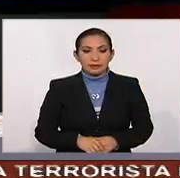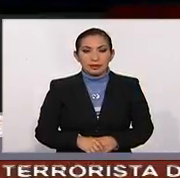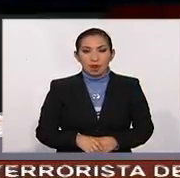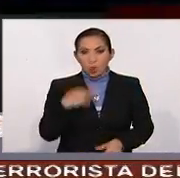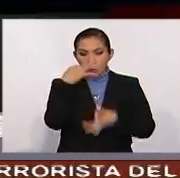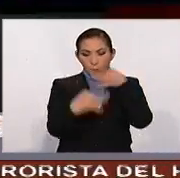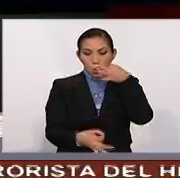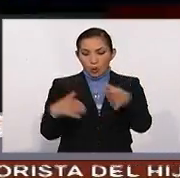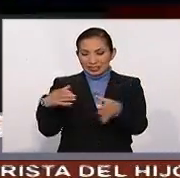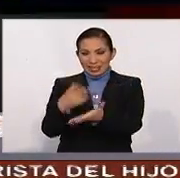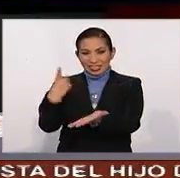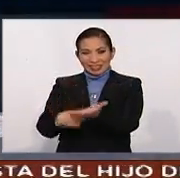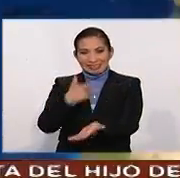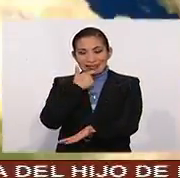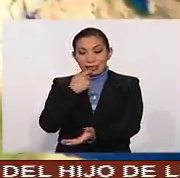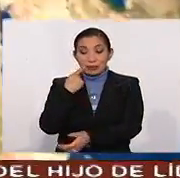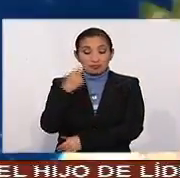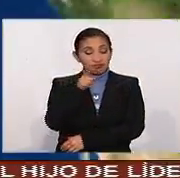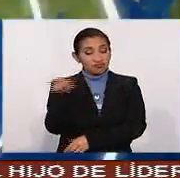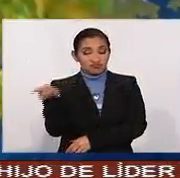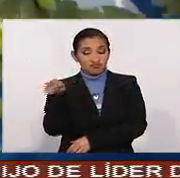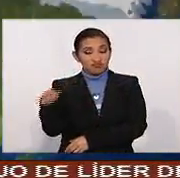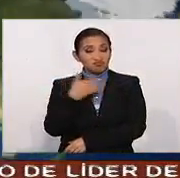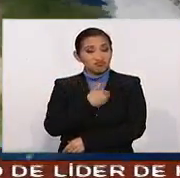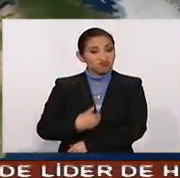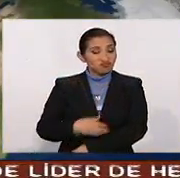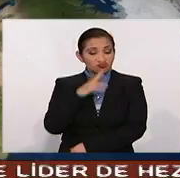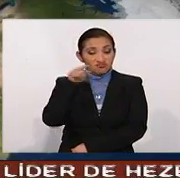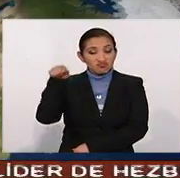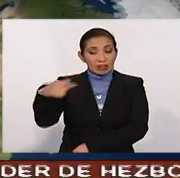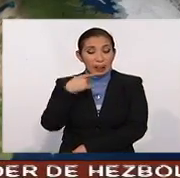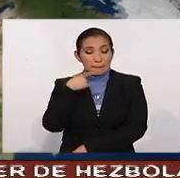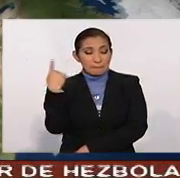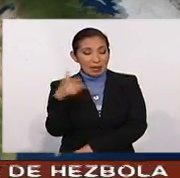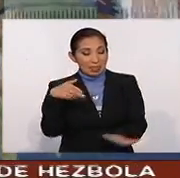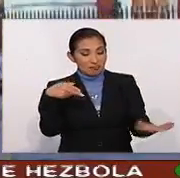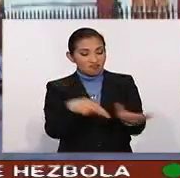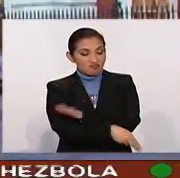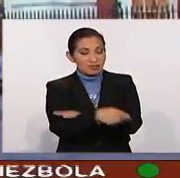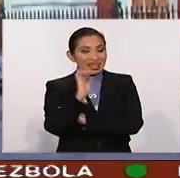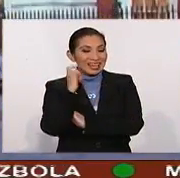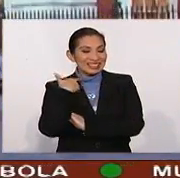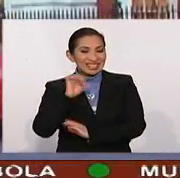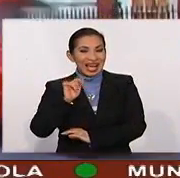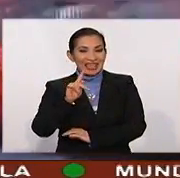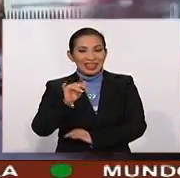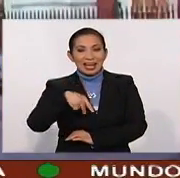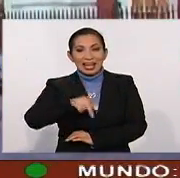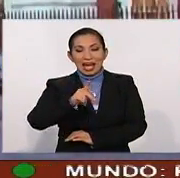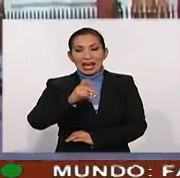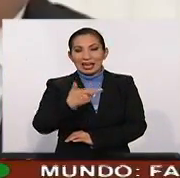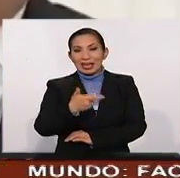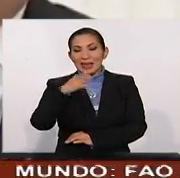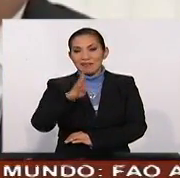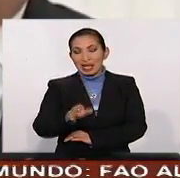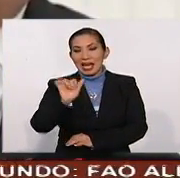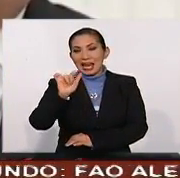Un juez en el Reino Unido señaló al presidente de Rusia, Vladimir Putin, de haber ordenado el asesinato del exagente de la KGB,